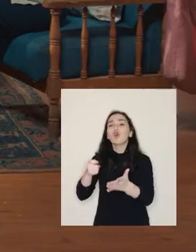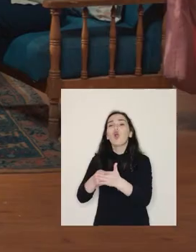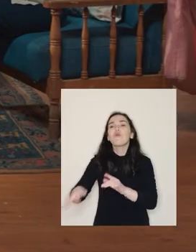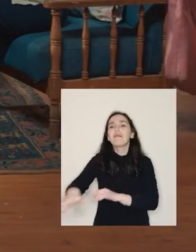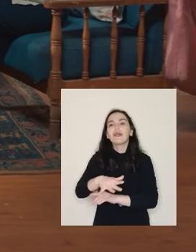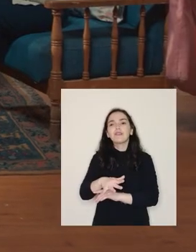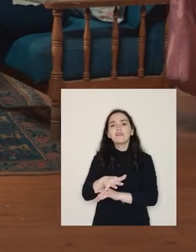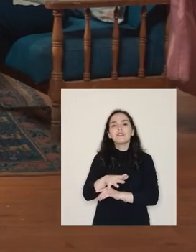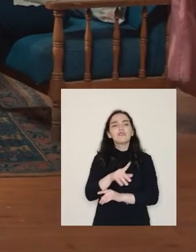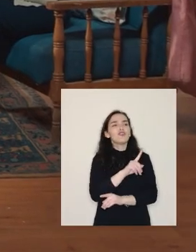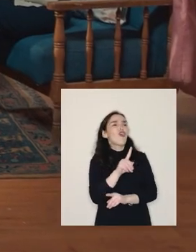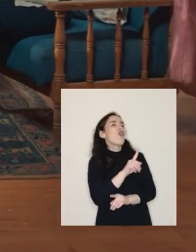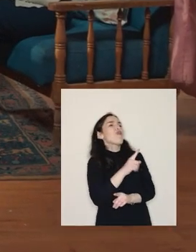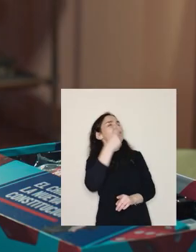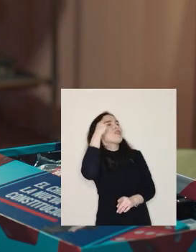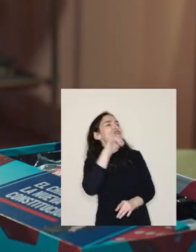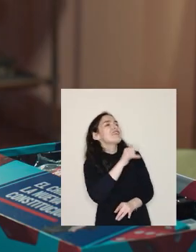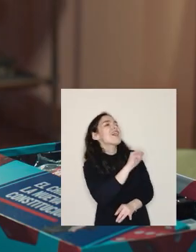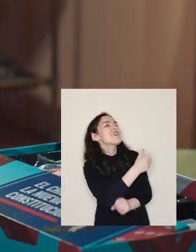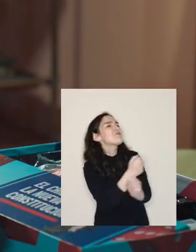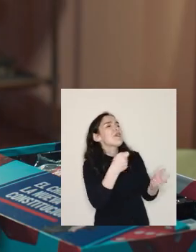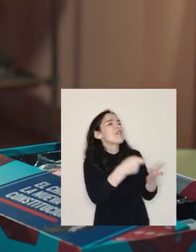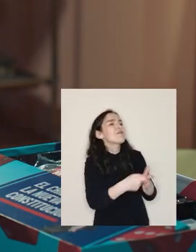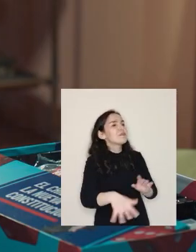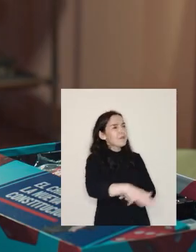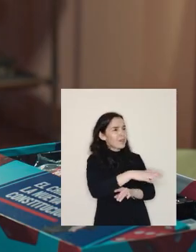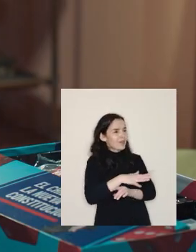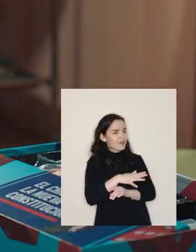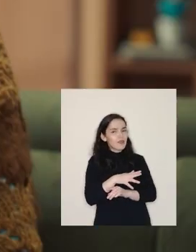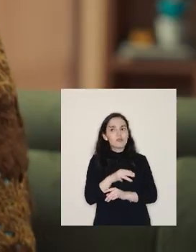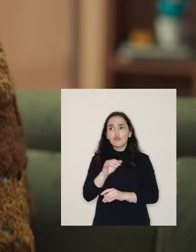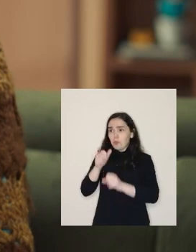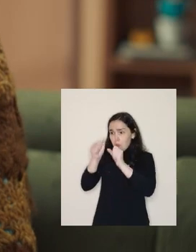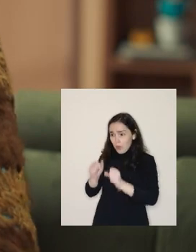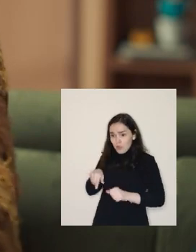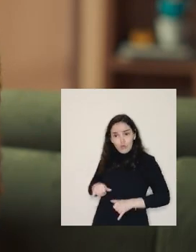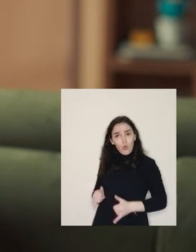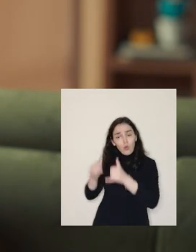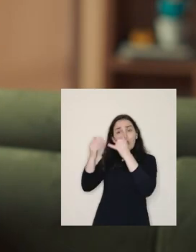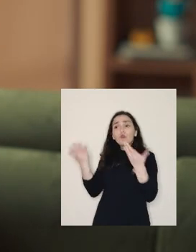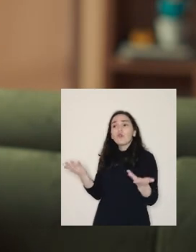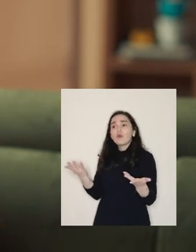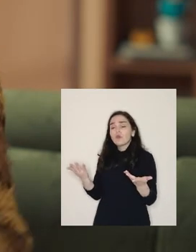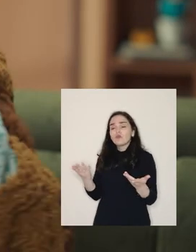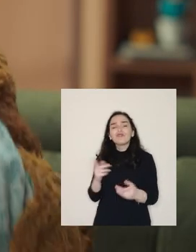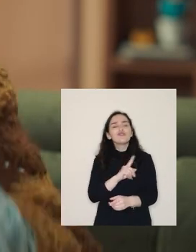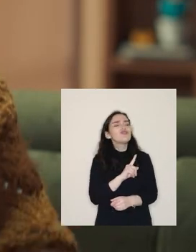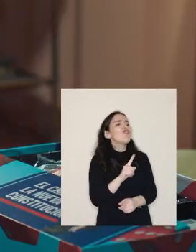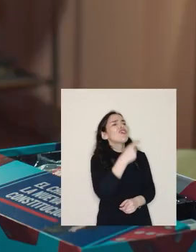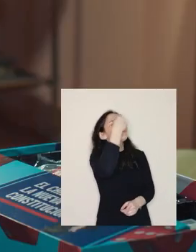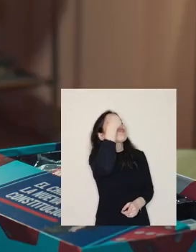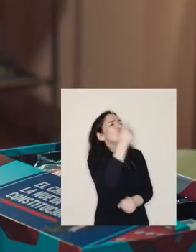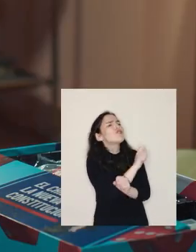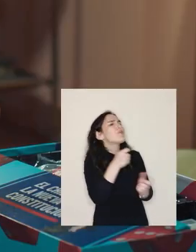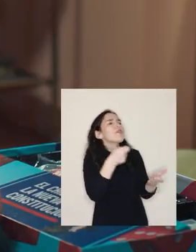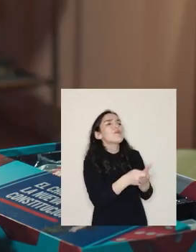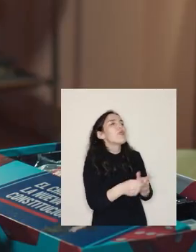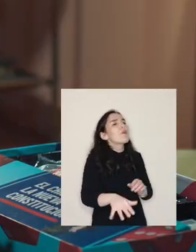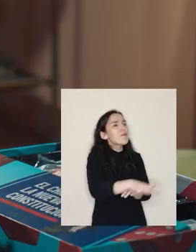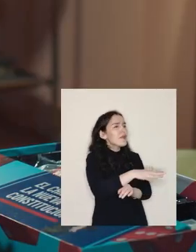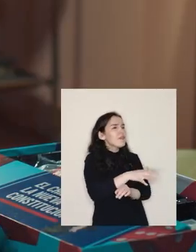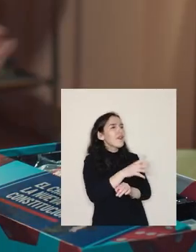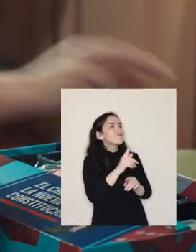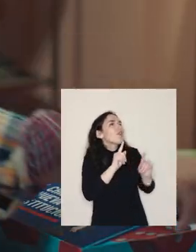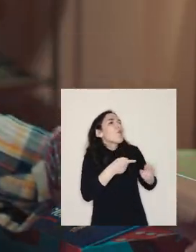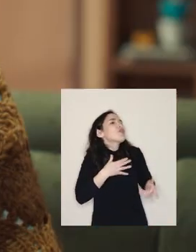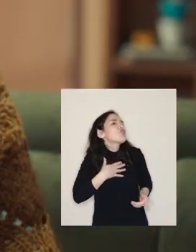Listo, compro la playa. No, pero ya, no te puedes comprar la playa. Claro que puedo comprarme la playa, si esto es un juego, pues. No, es absurdo, no te puedes